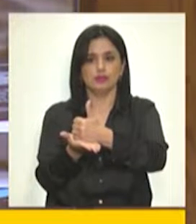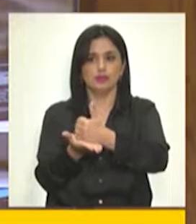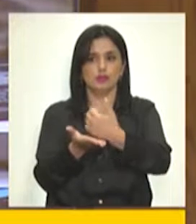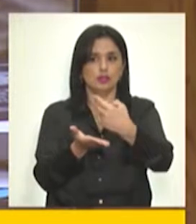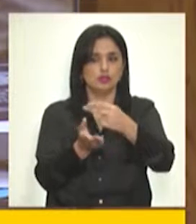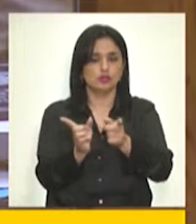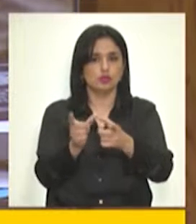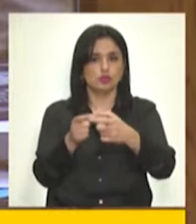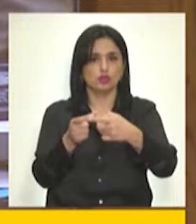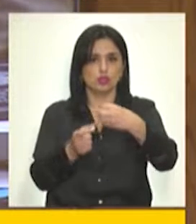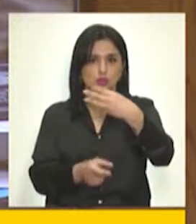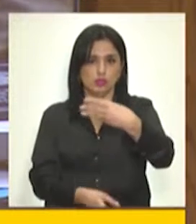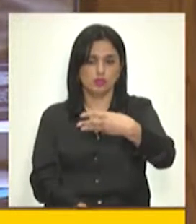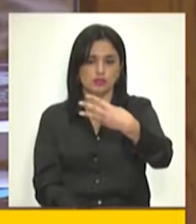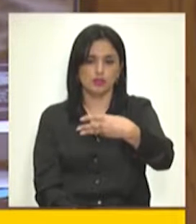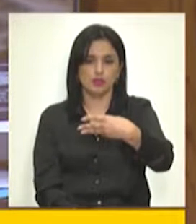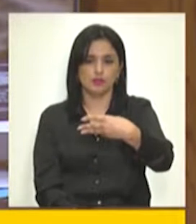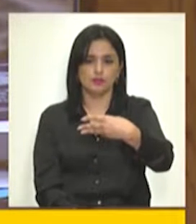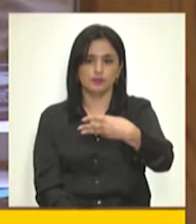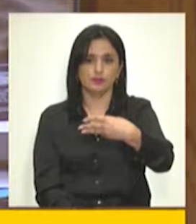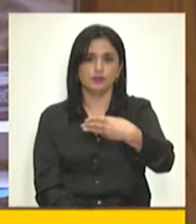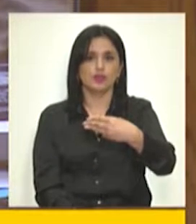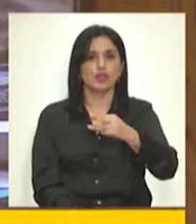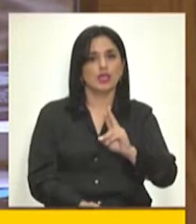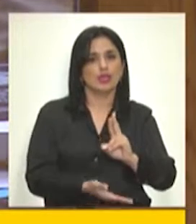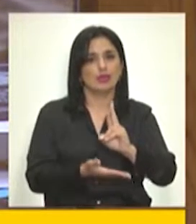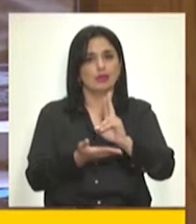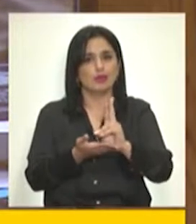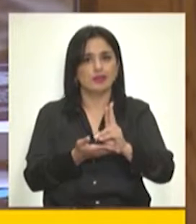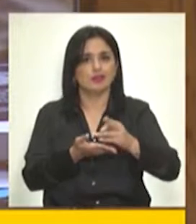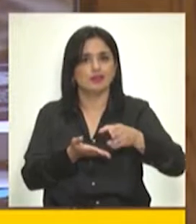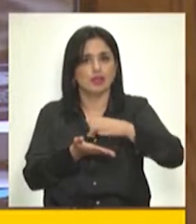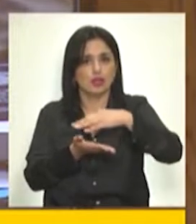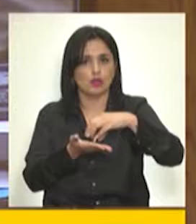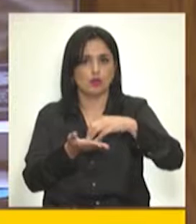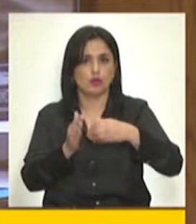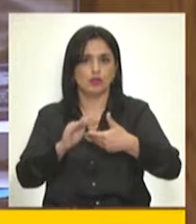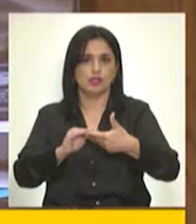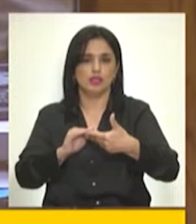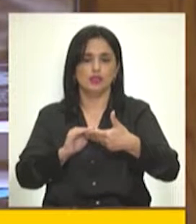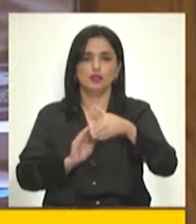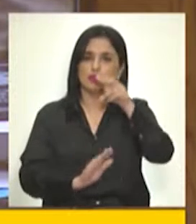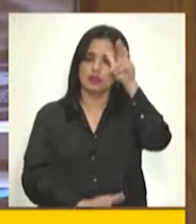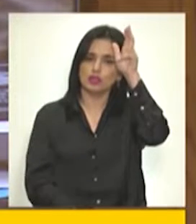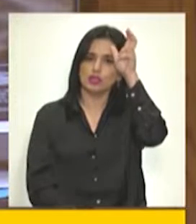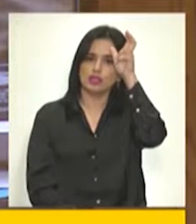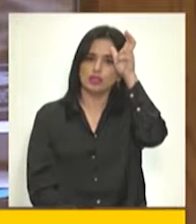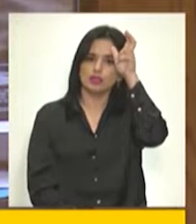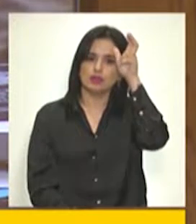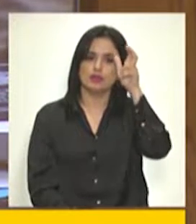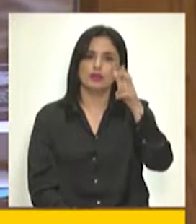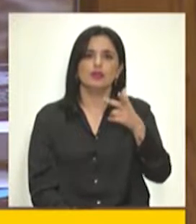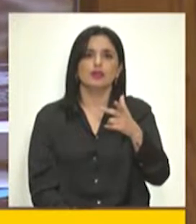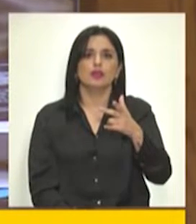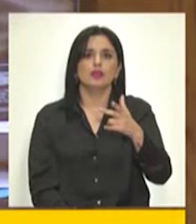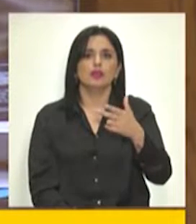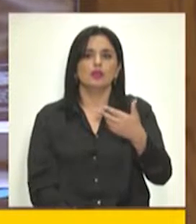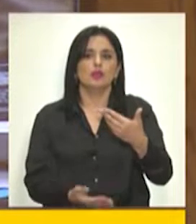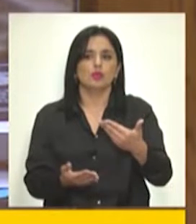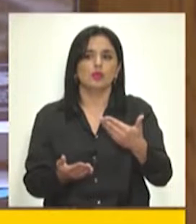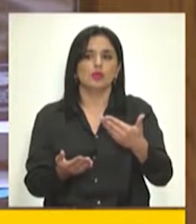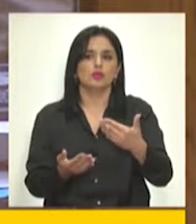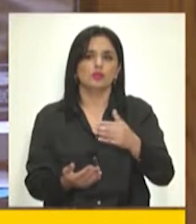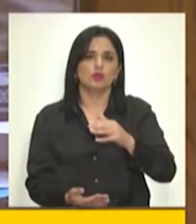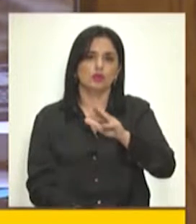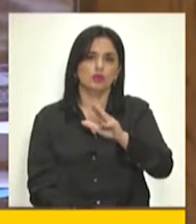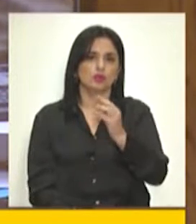y por ello representante de la comunidad a toda la comunidad coyhaiquina por estos 93 años sabemos me tocó